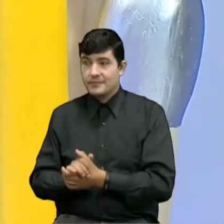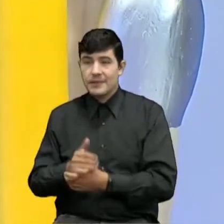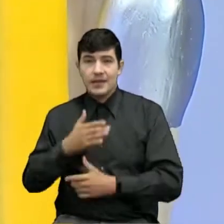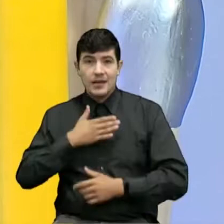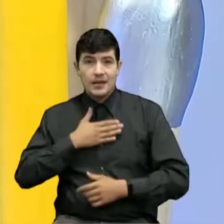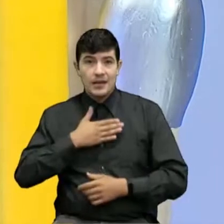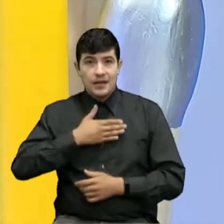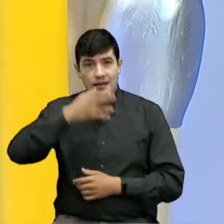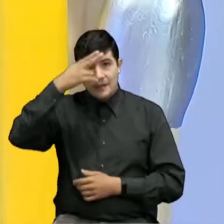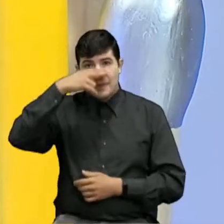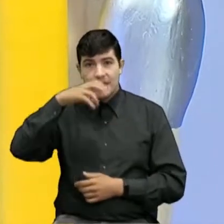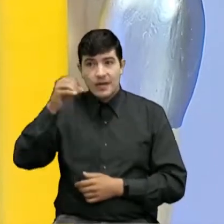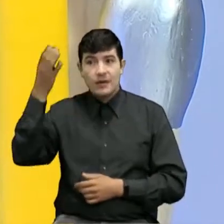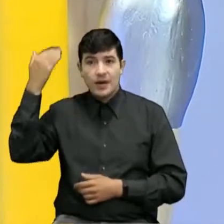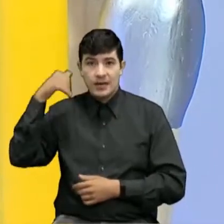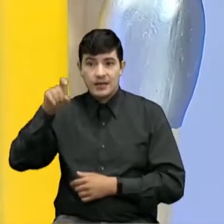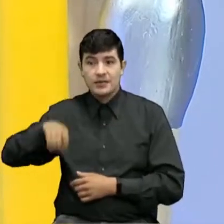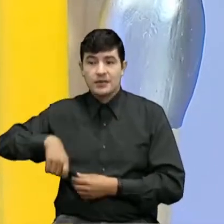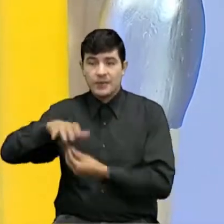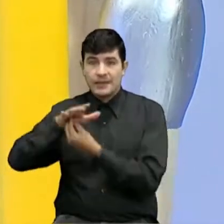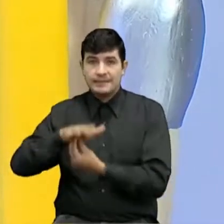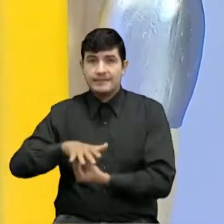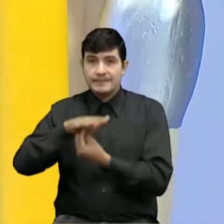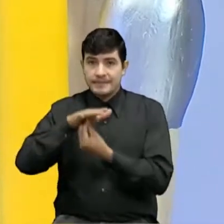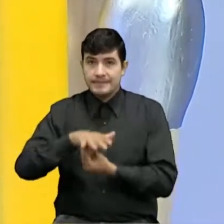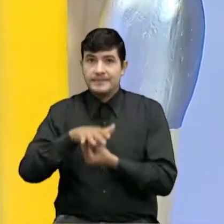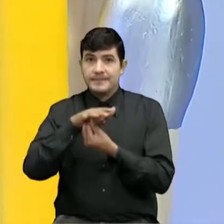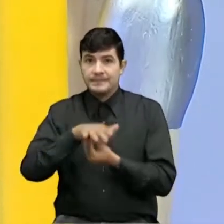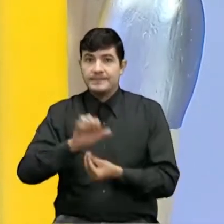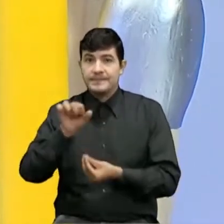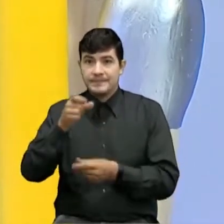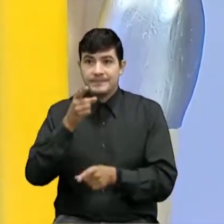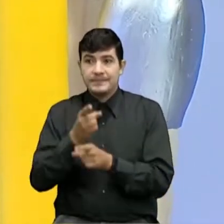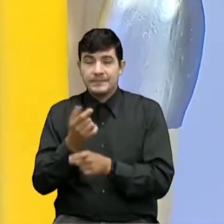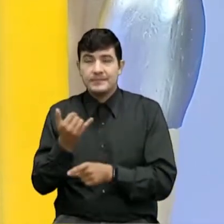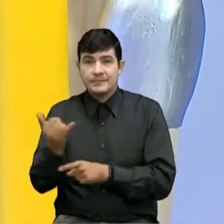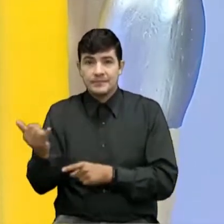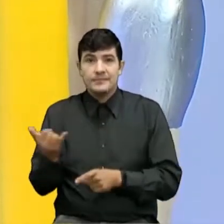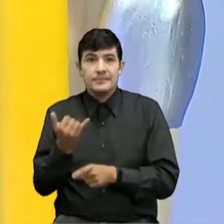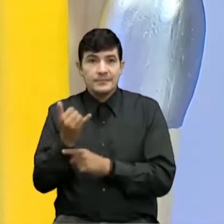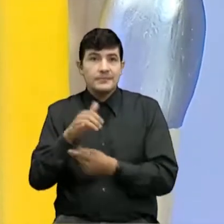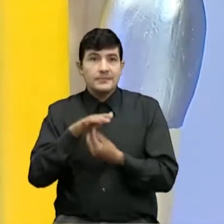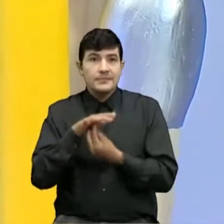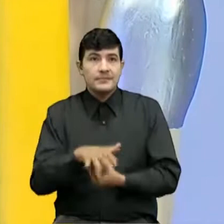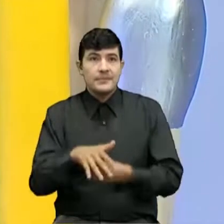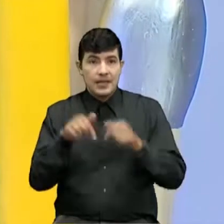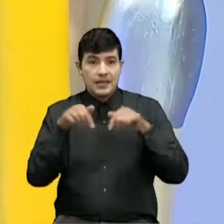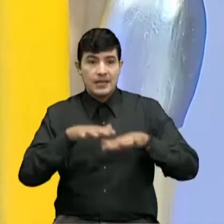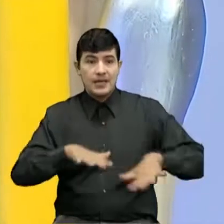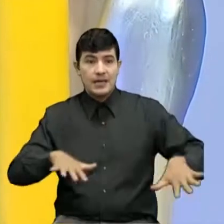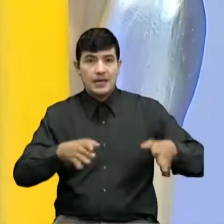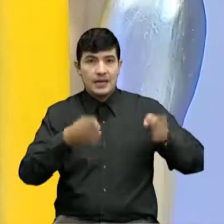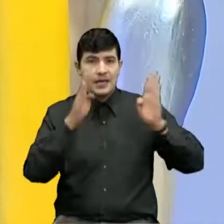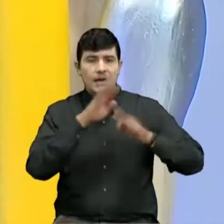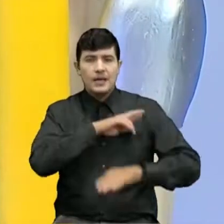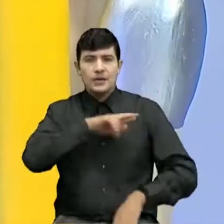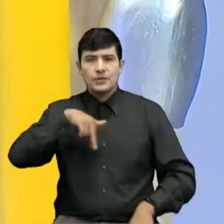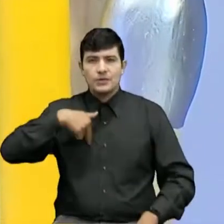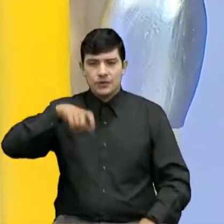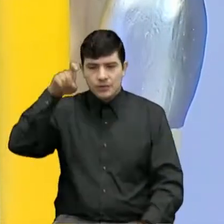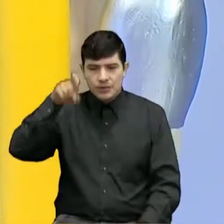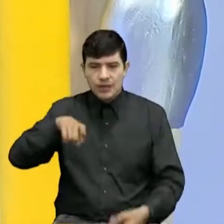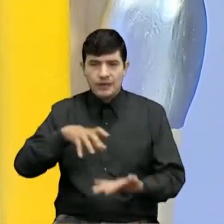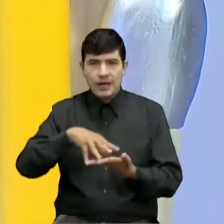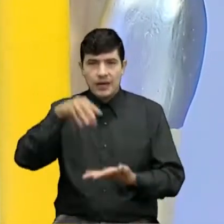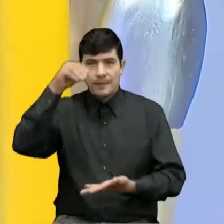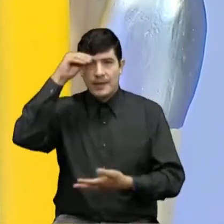sido discriminado escolarmente, pero sí en la sociedad, lastimosamente. Tenemos que aprender de que